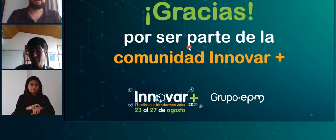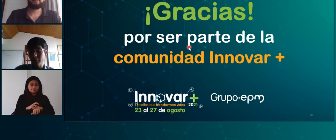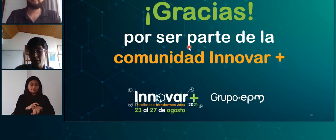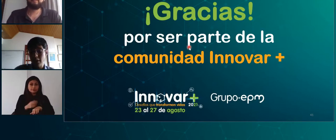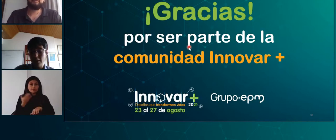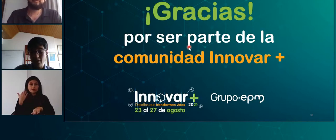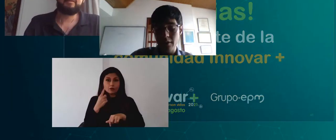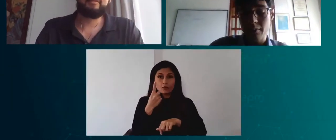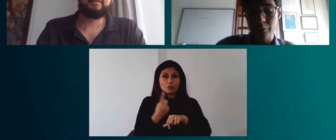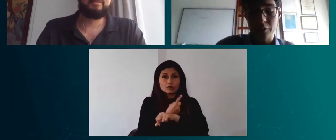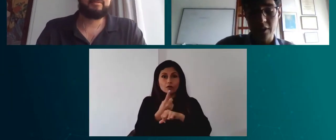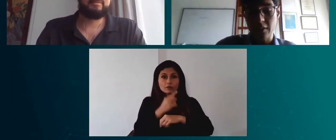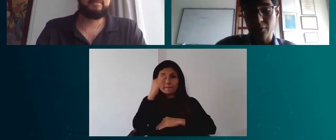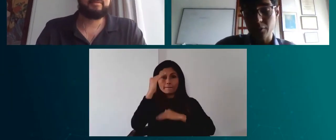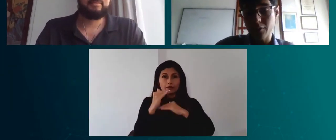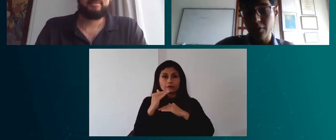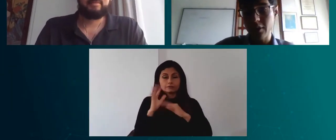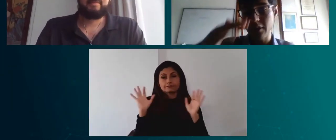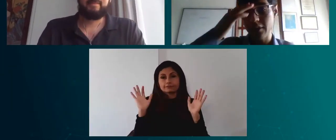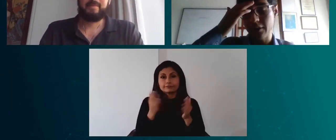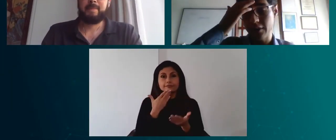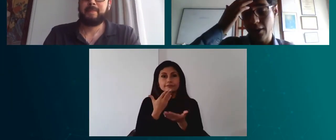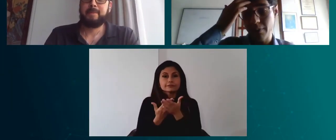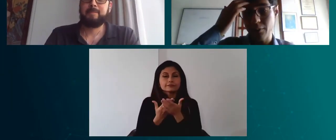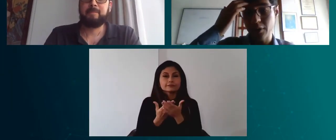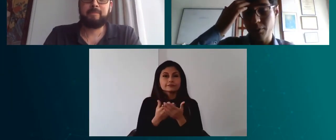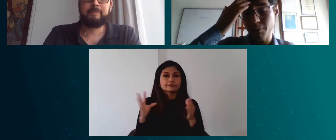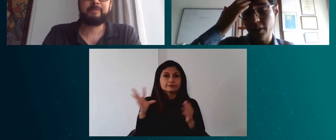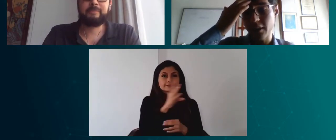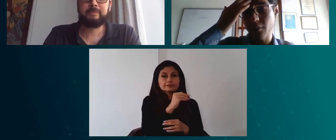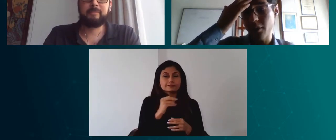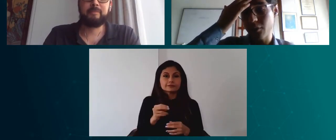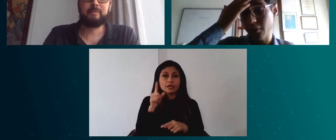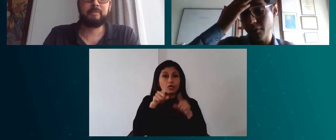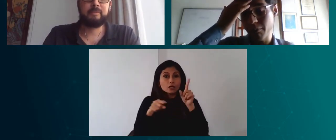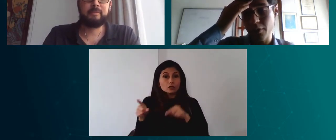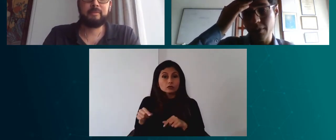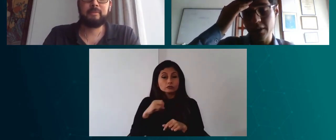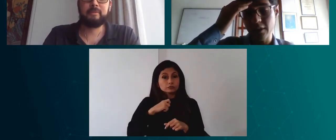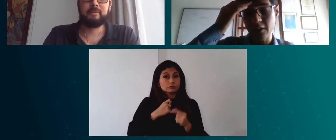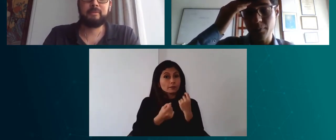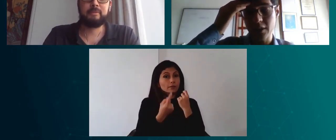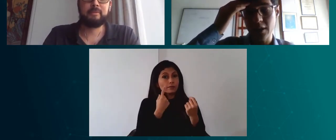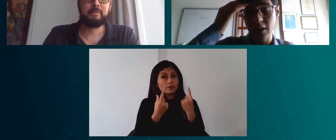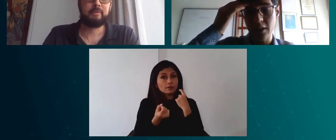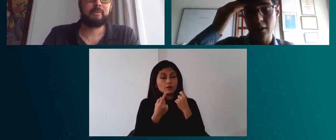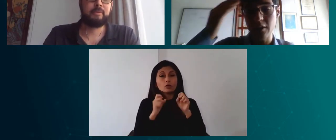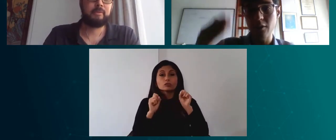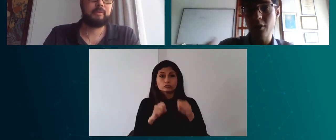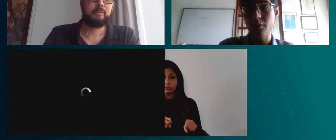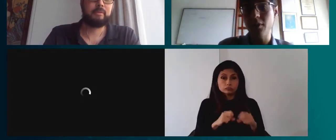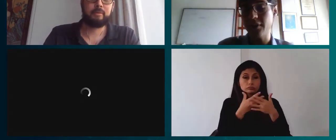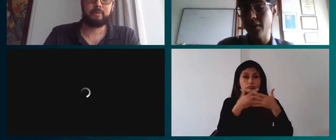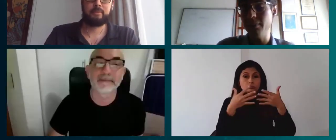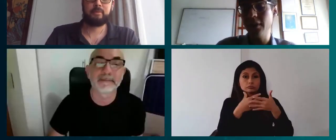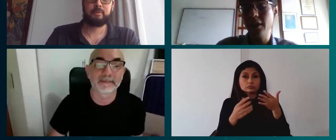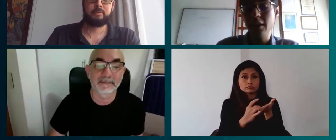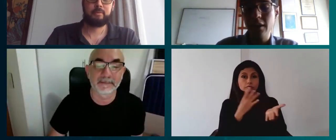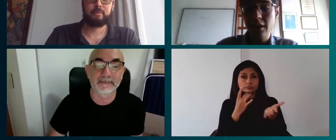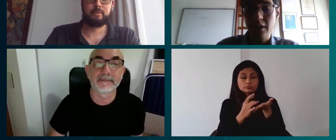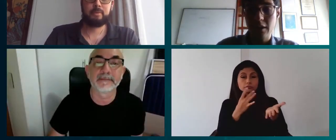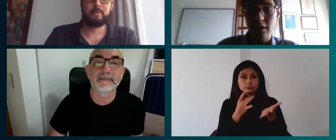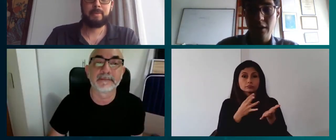presupuestado. Muchas gracias a todos y si hay preguntas por parte del auditorio, nuevamente las pueden dirigir al loguito de